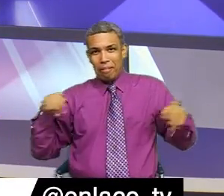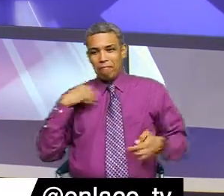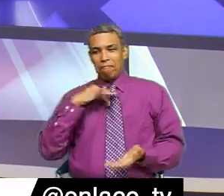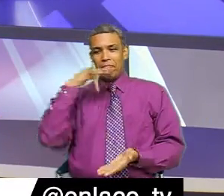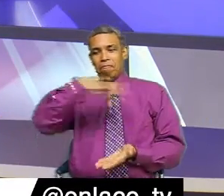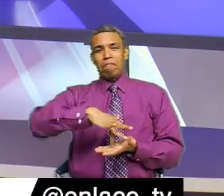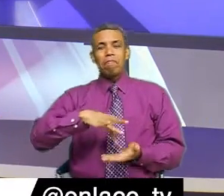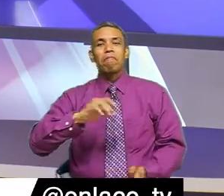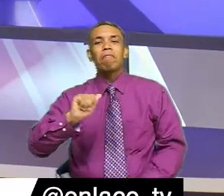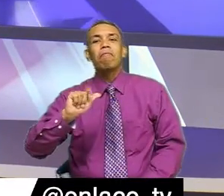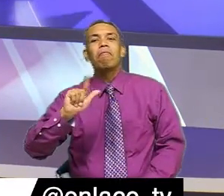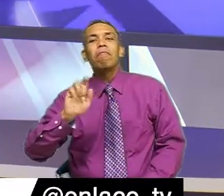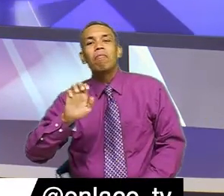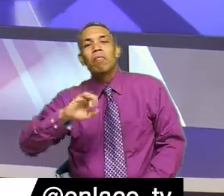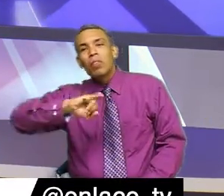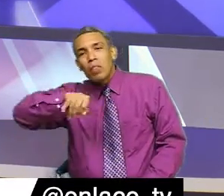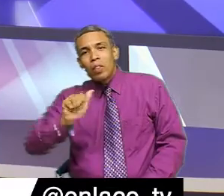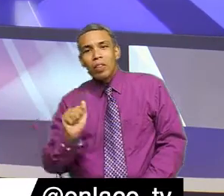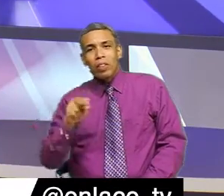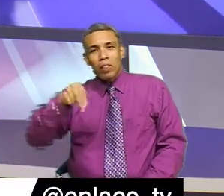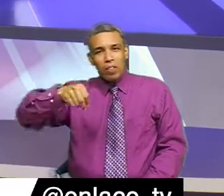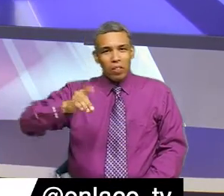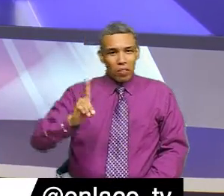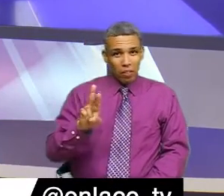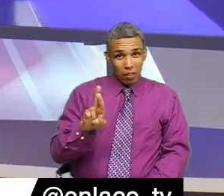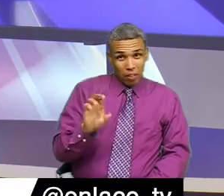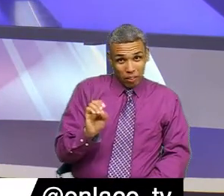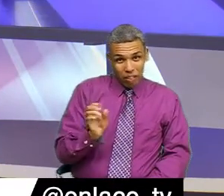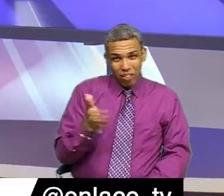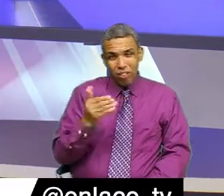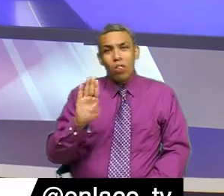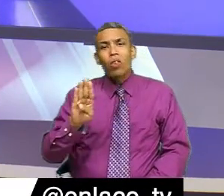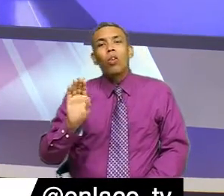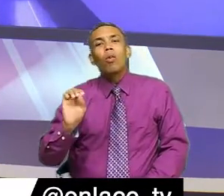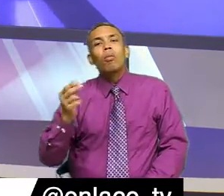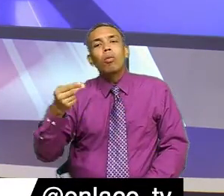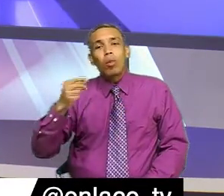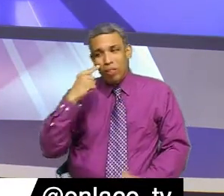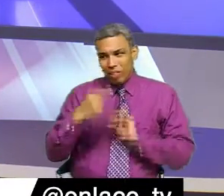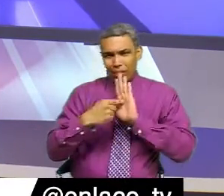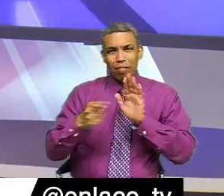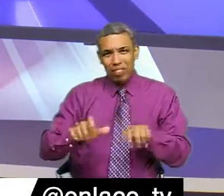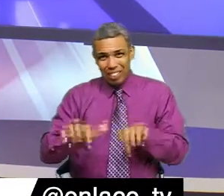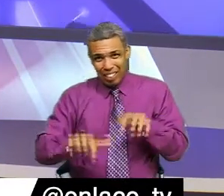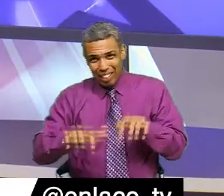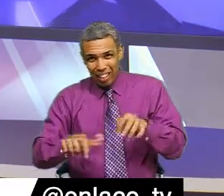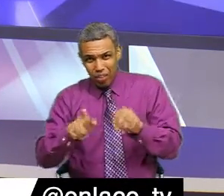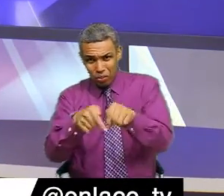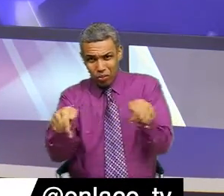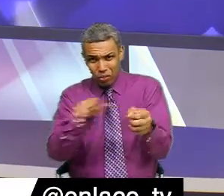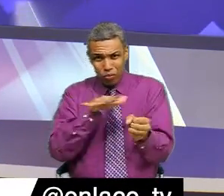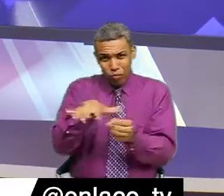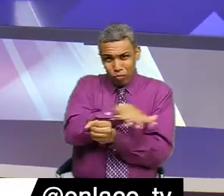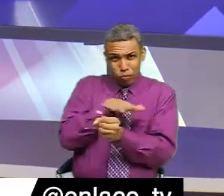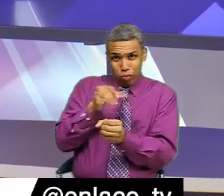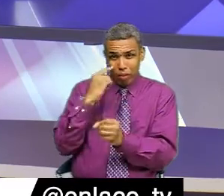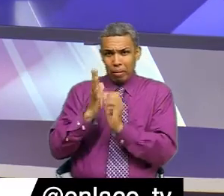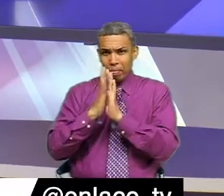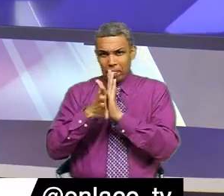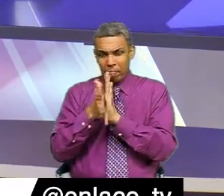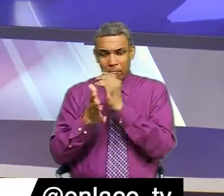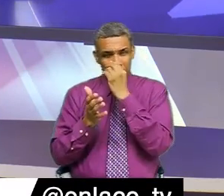Alejandro Borges, quien nos estará entregando un balance de las visitas realizadas. Secretario, buenas tardes y empecemos con qué podemos decir sobre la inspección que ustedes adelantaron